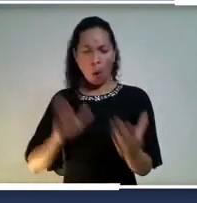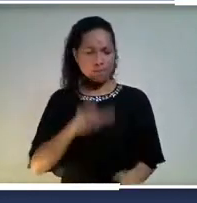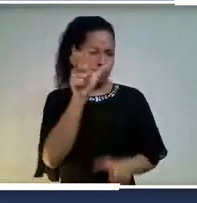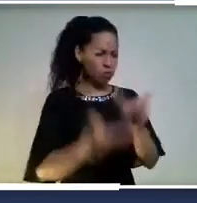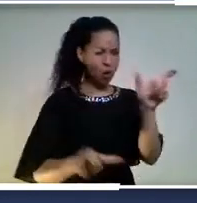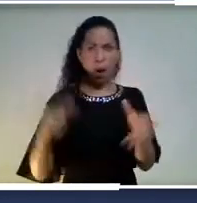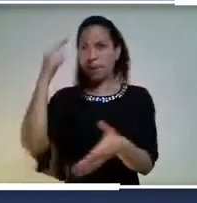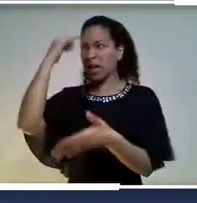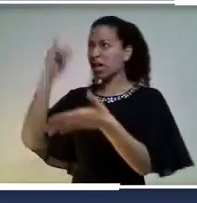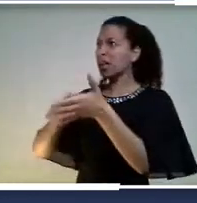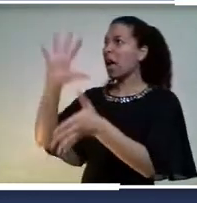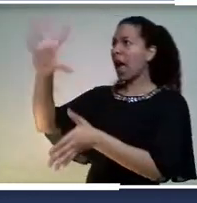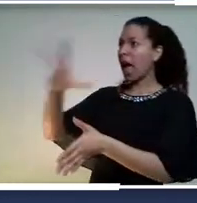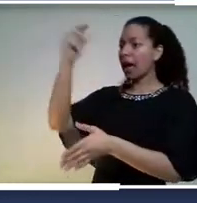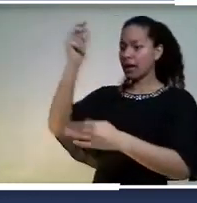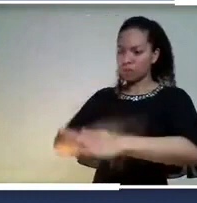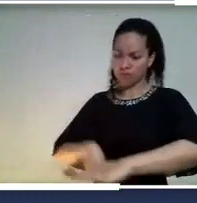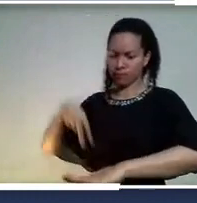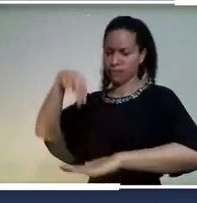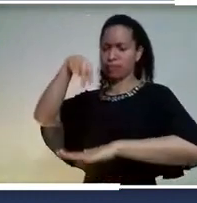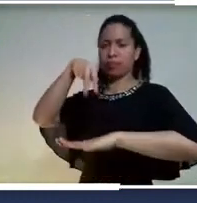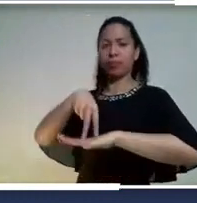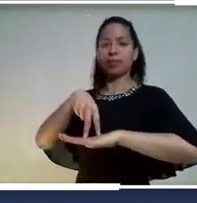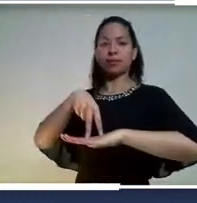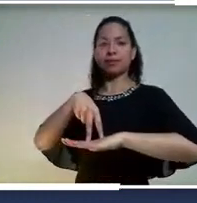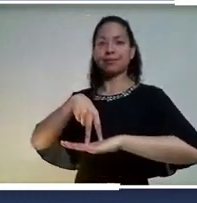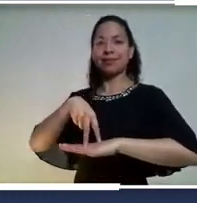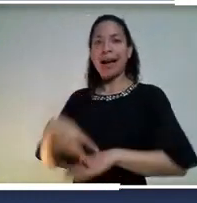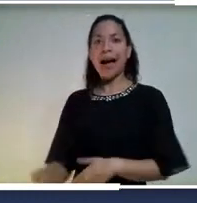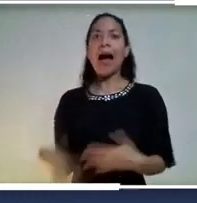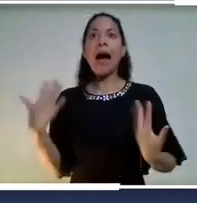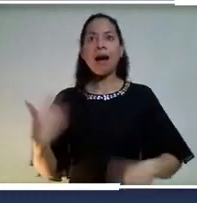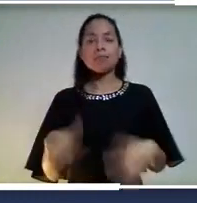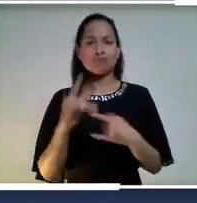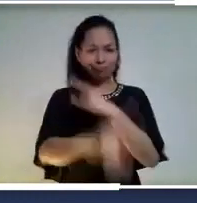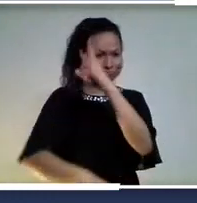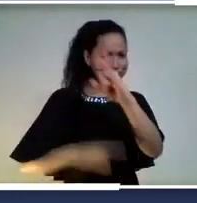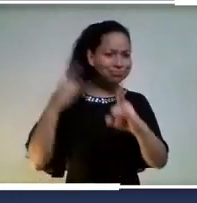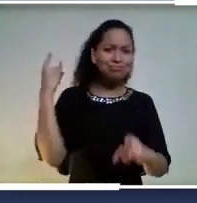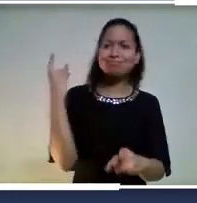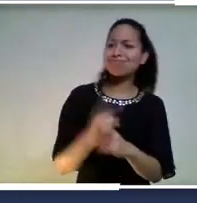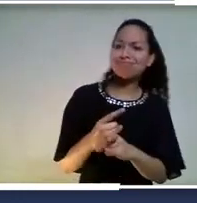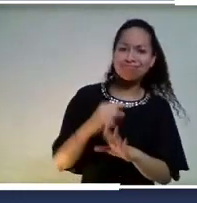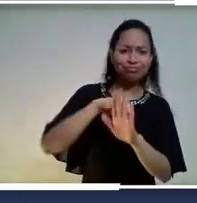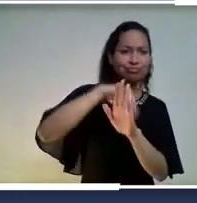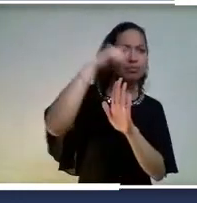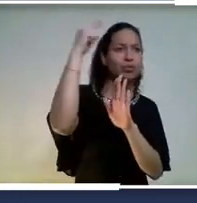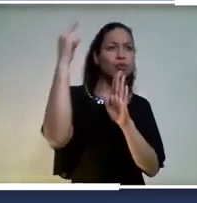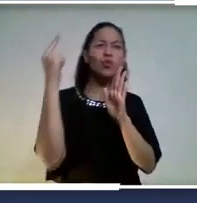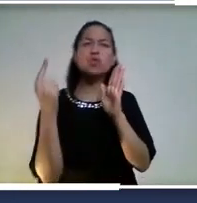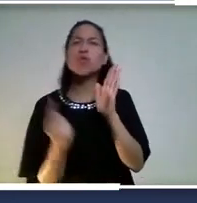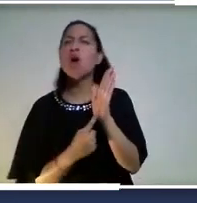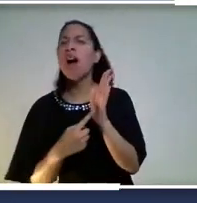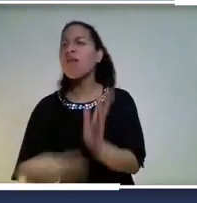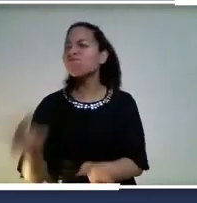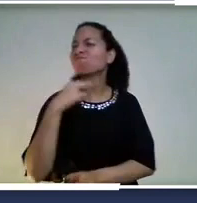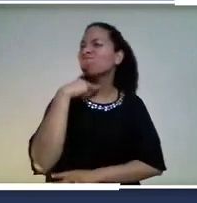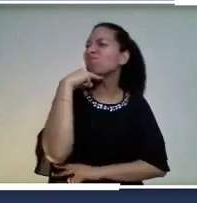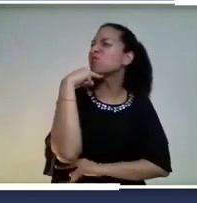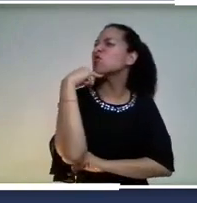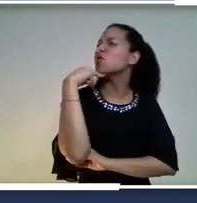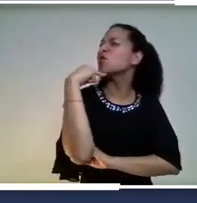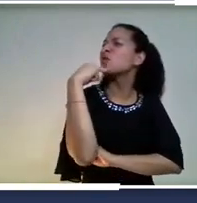por todo el universo amados se gritara resonar ese grito de victoria de triunfo 1ª corintios 15